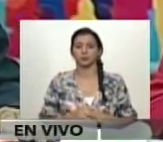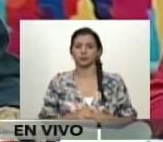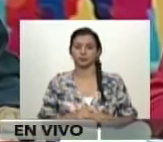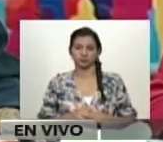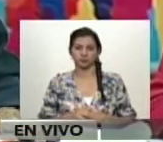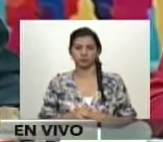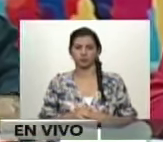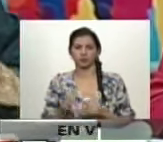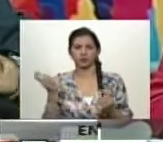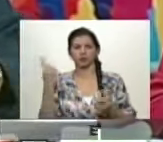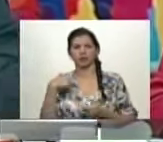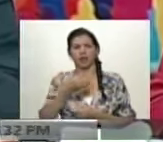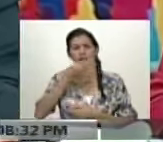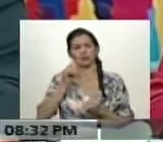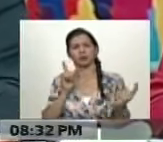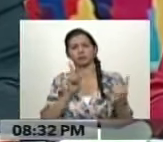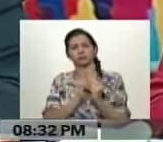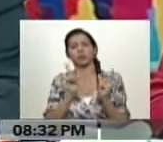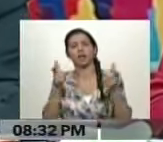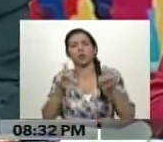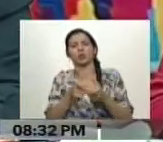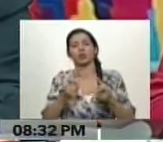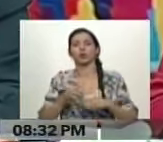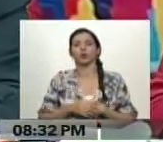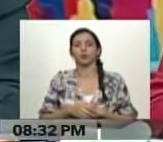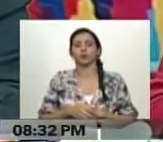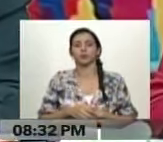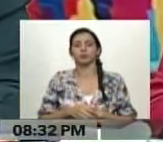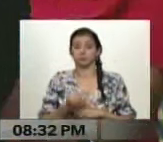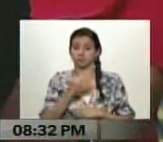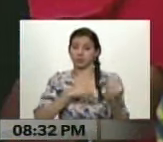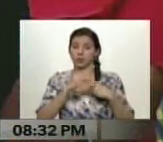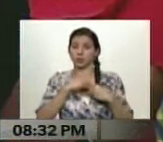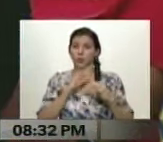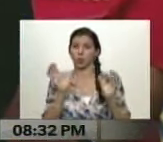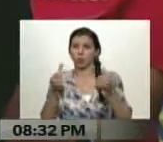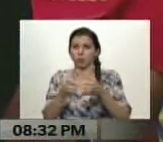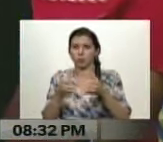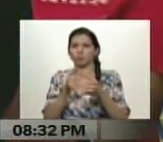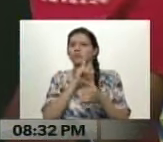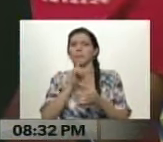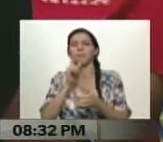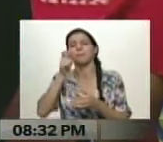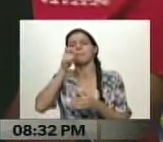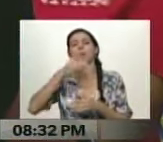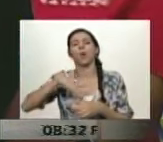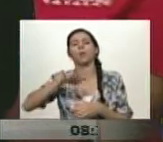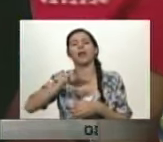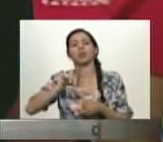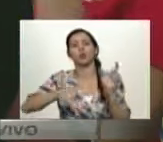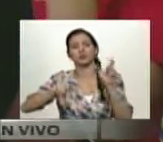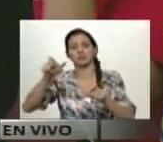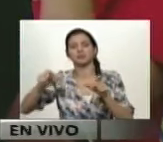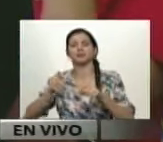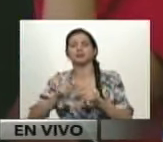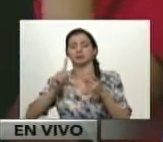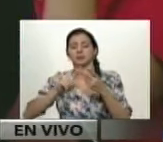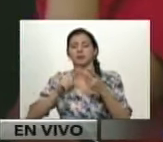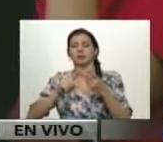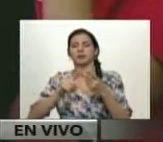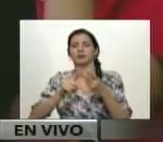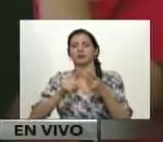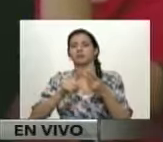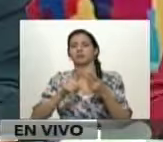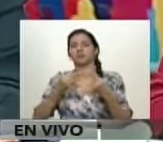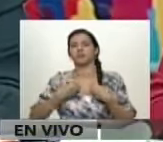estábamos reunidos ayer en la tarde, ¿verdad?, que los movimientos de pobladores, los movimientos viviendo venezolanos y de